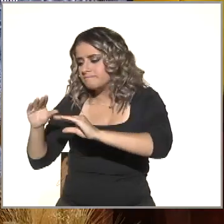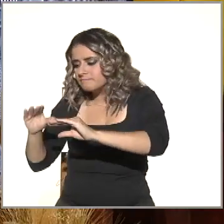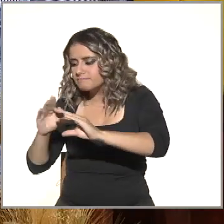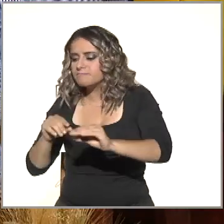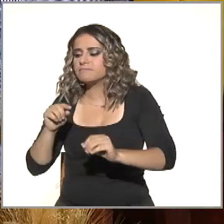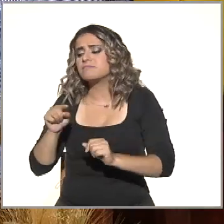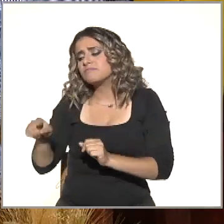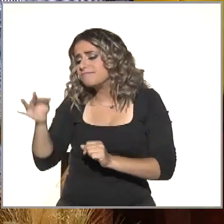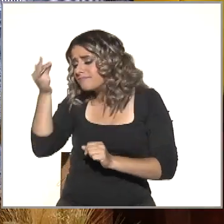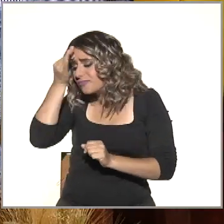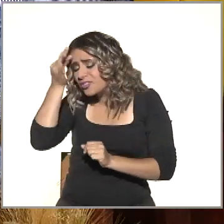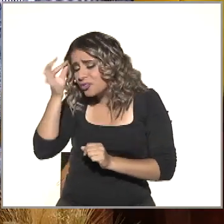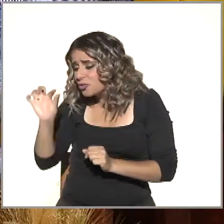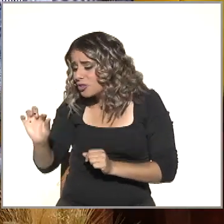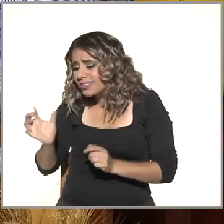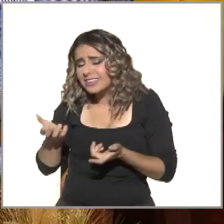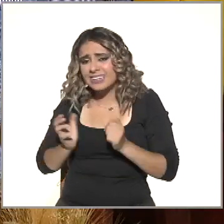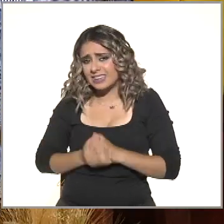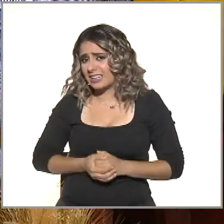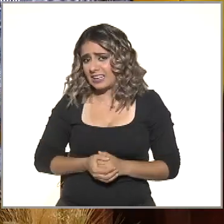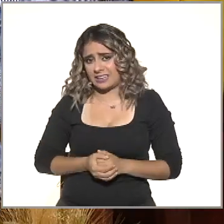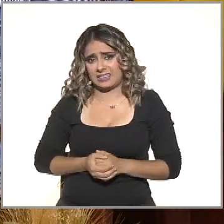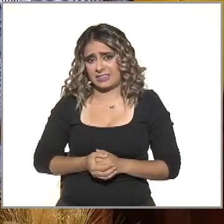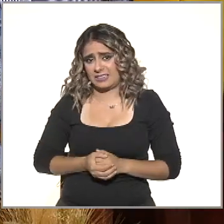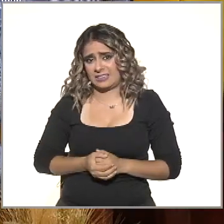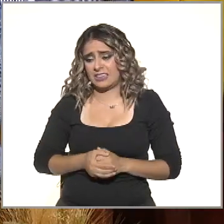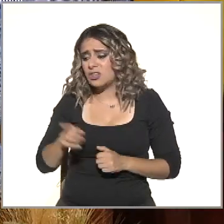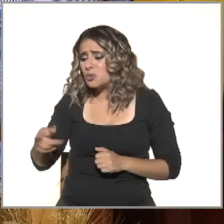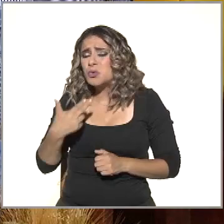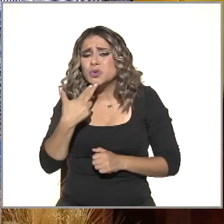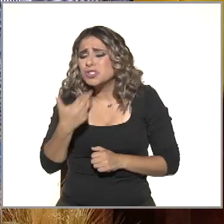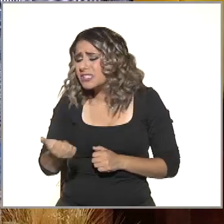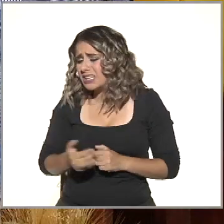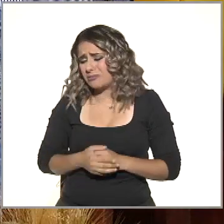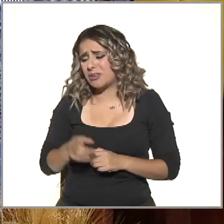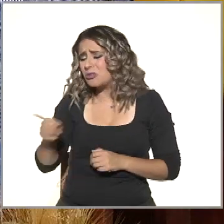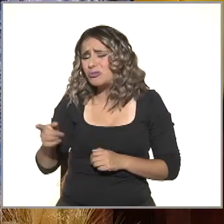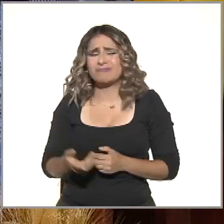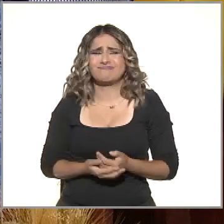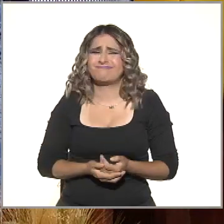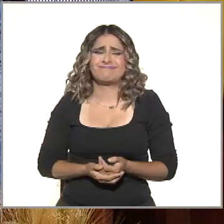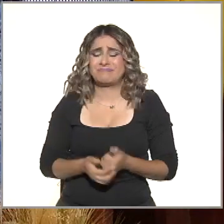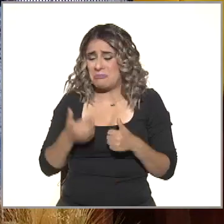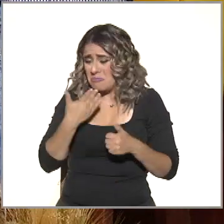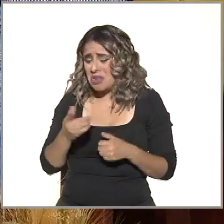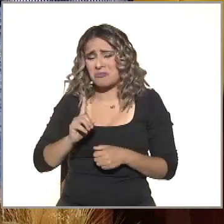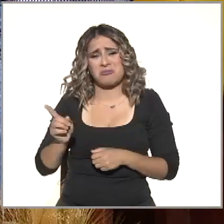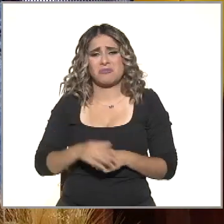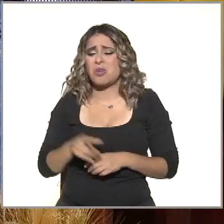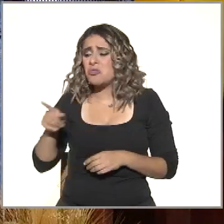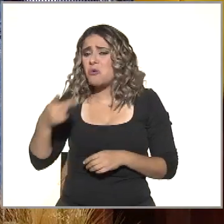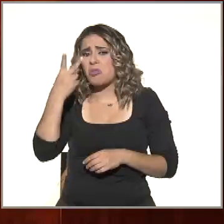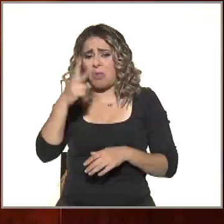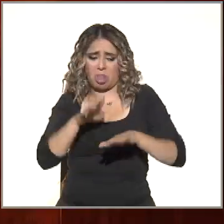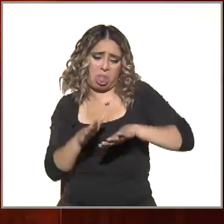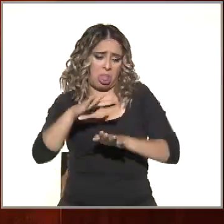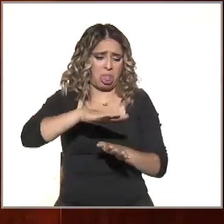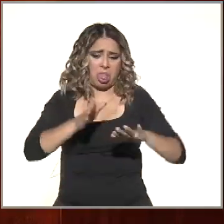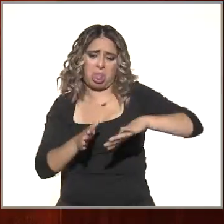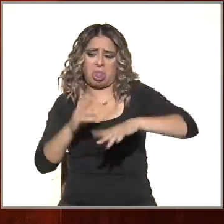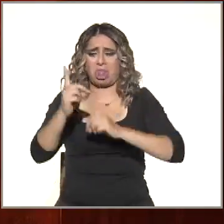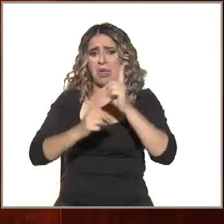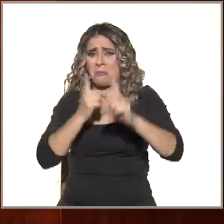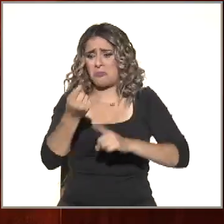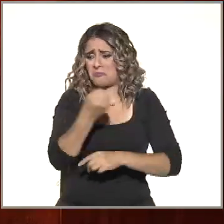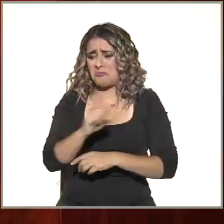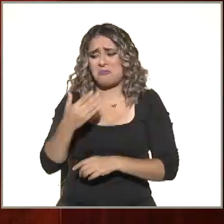muy tontita, bueno, no sirves para esto, no eres tan bueno para esto, tienes 2 pies izquierdos, hablando de deporte, por ejemplo,